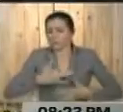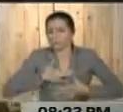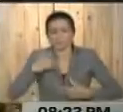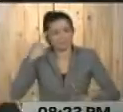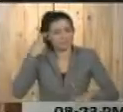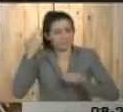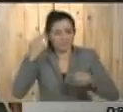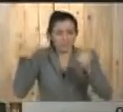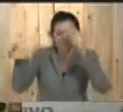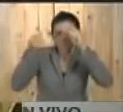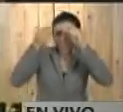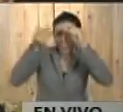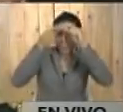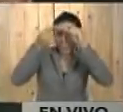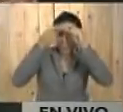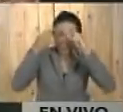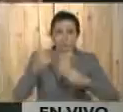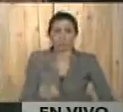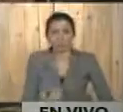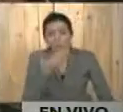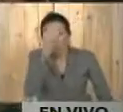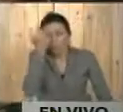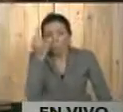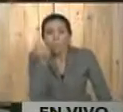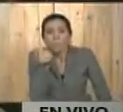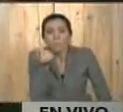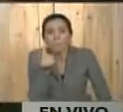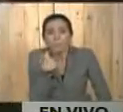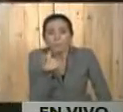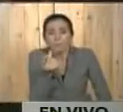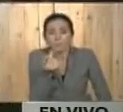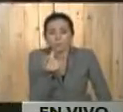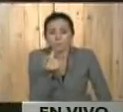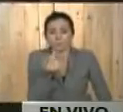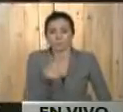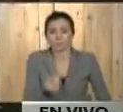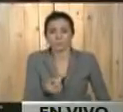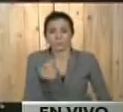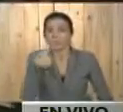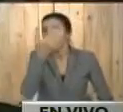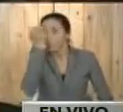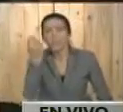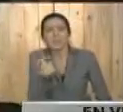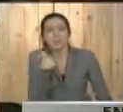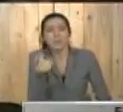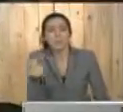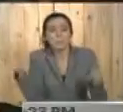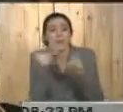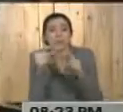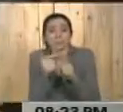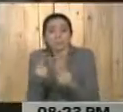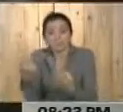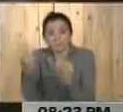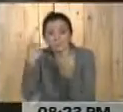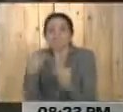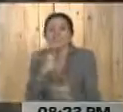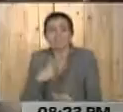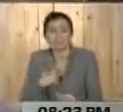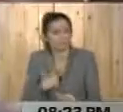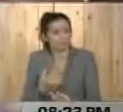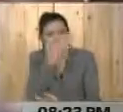siquiera una coma de las grandes sentencias que usted me ha regalado.